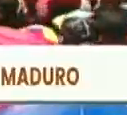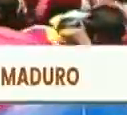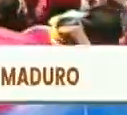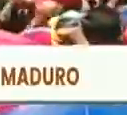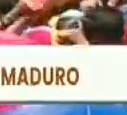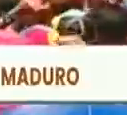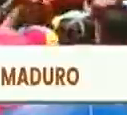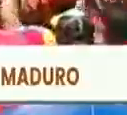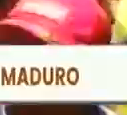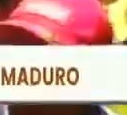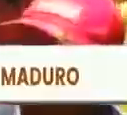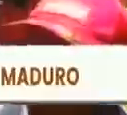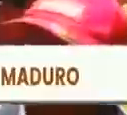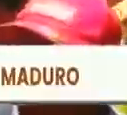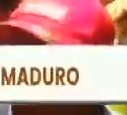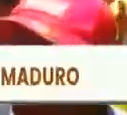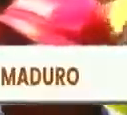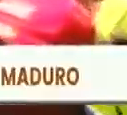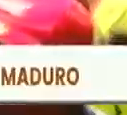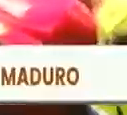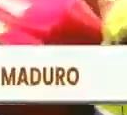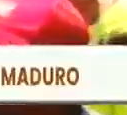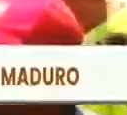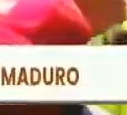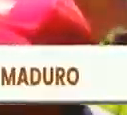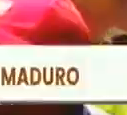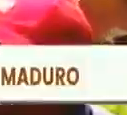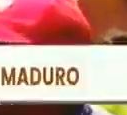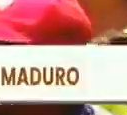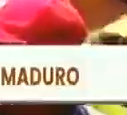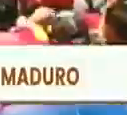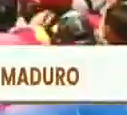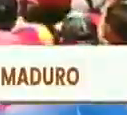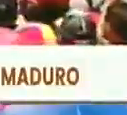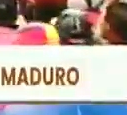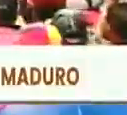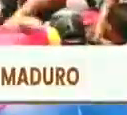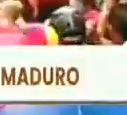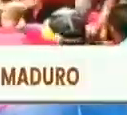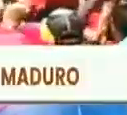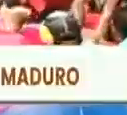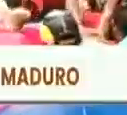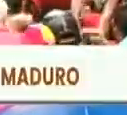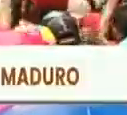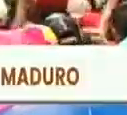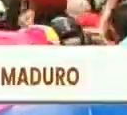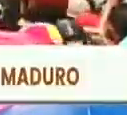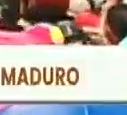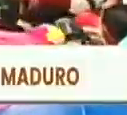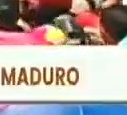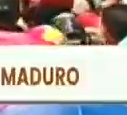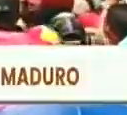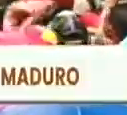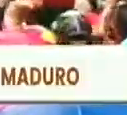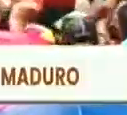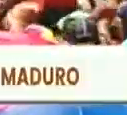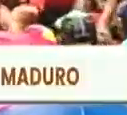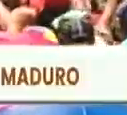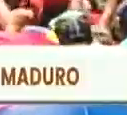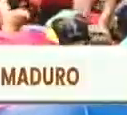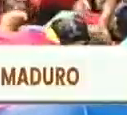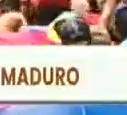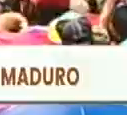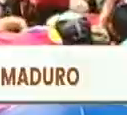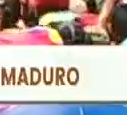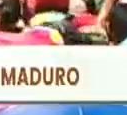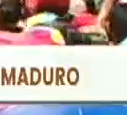Por Bolívar, voy para allá. Por Chávez, voy para allá. Por Maduro, voy para allá. Por Cojedes, voy